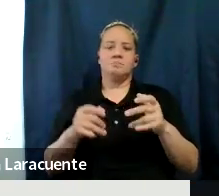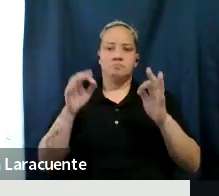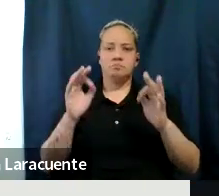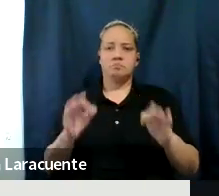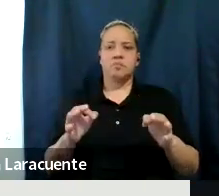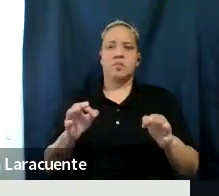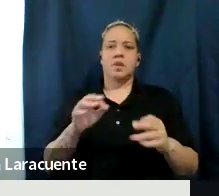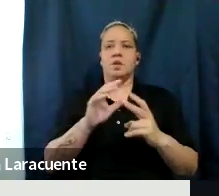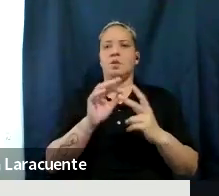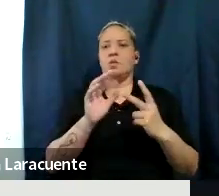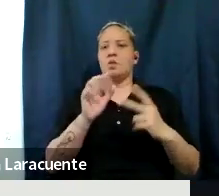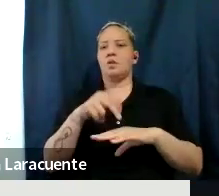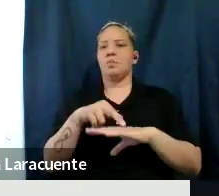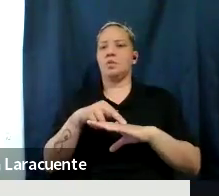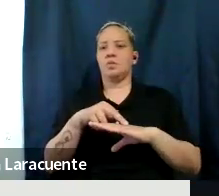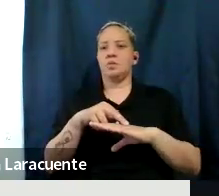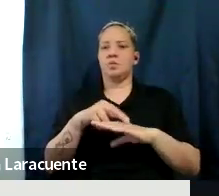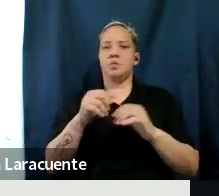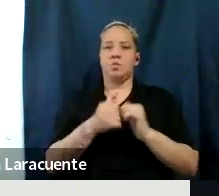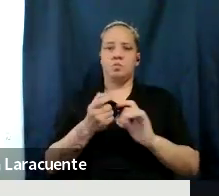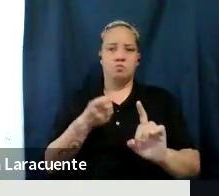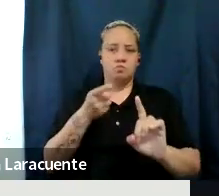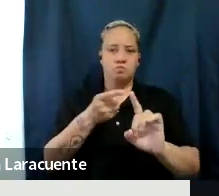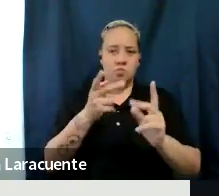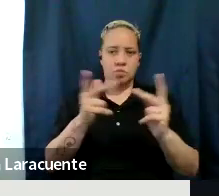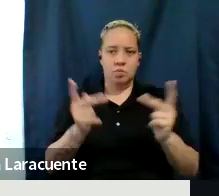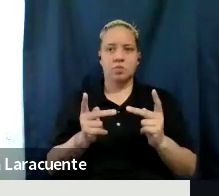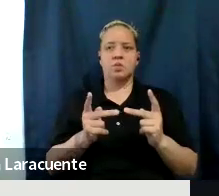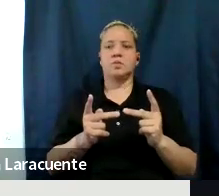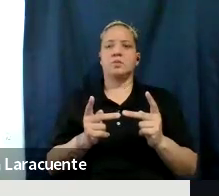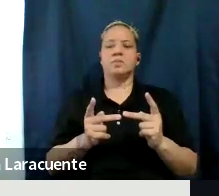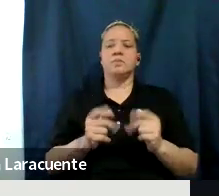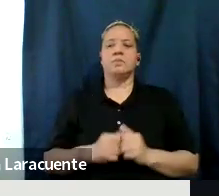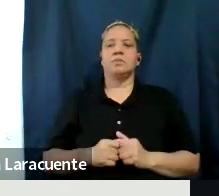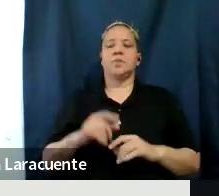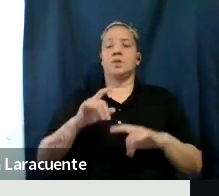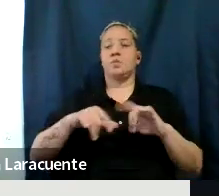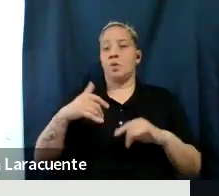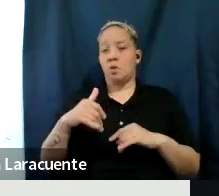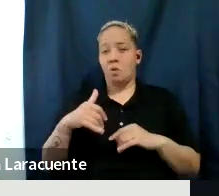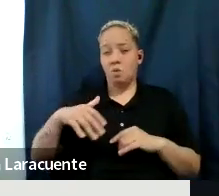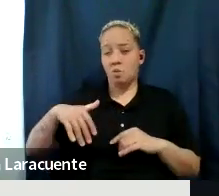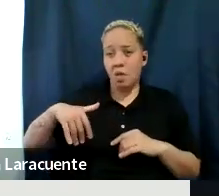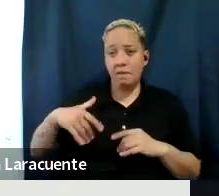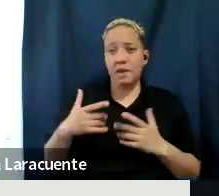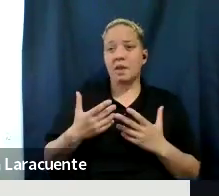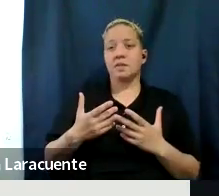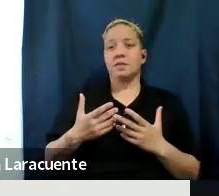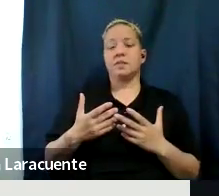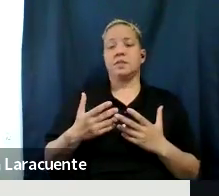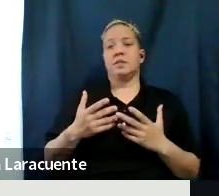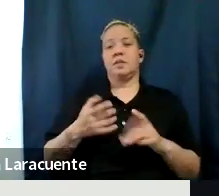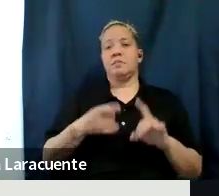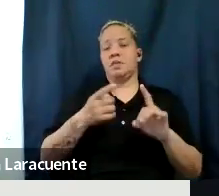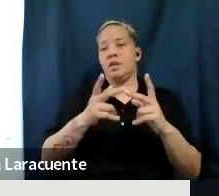de escoger Puerto Rico como destino. No se puede decir todavía como destino del exilio, porque